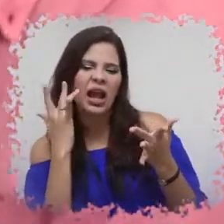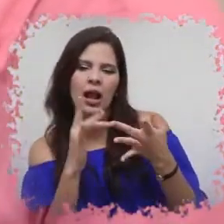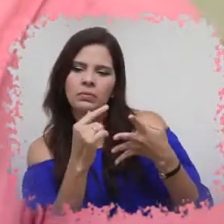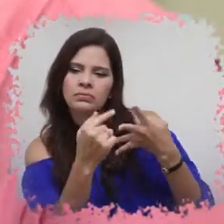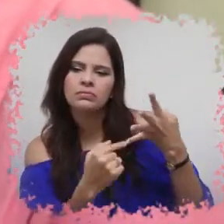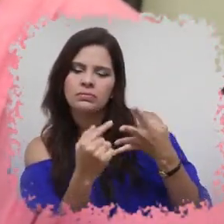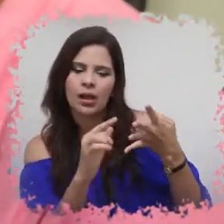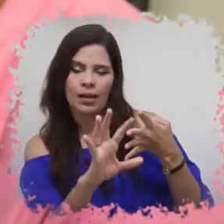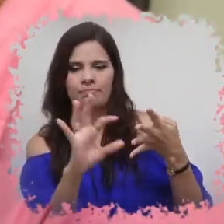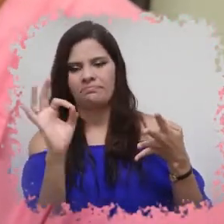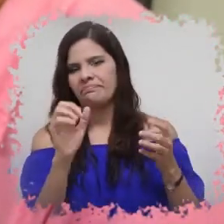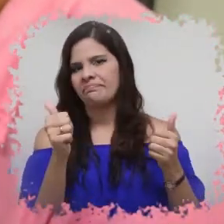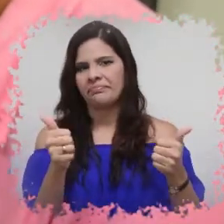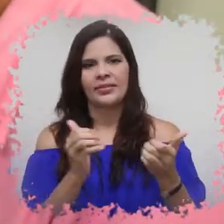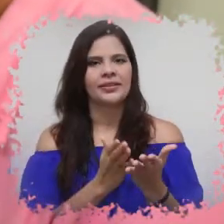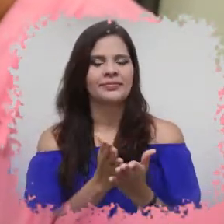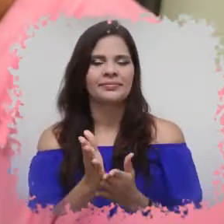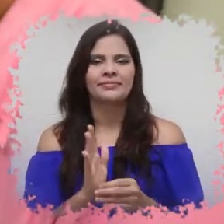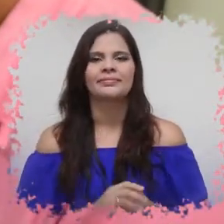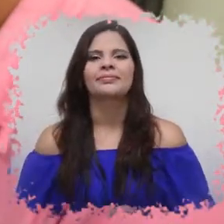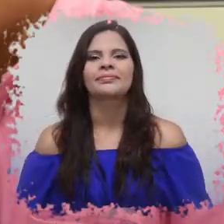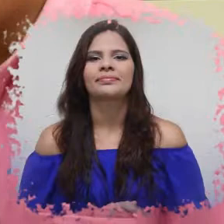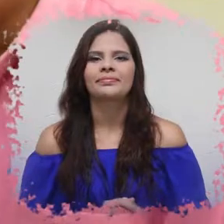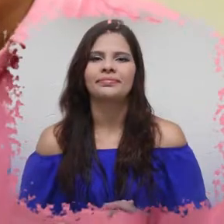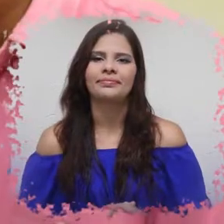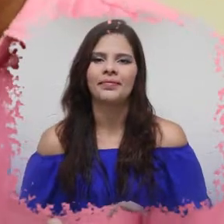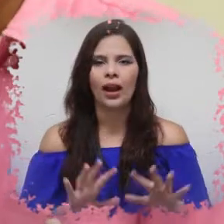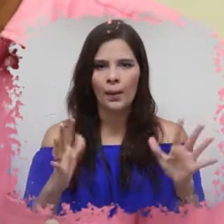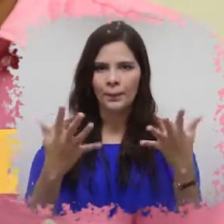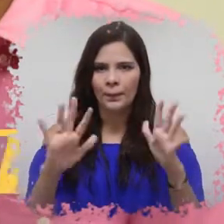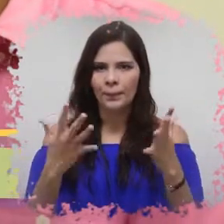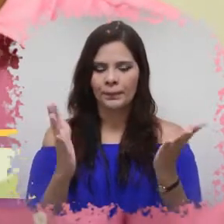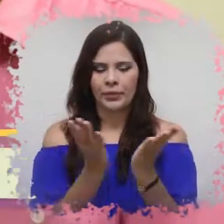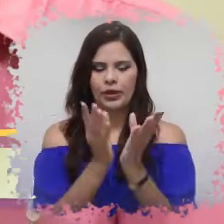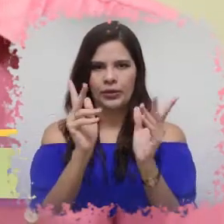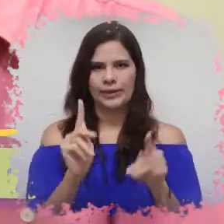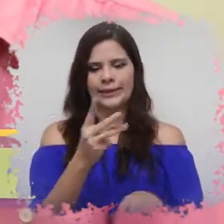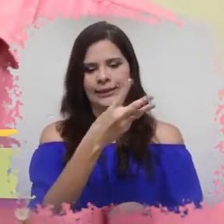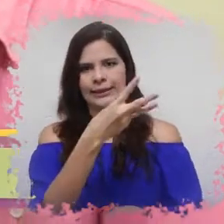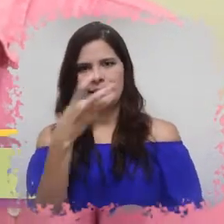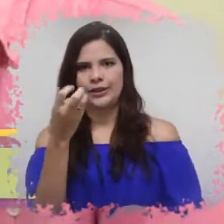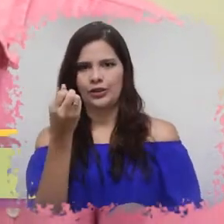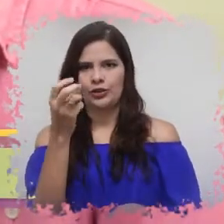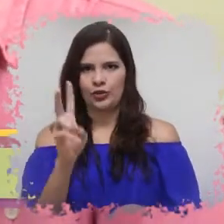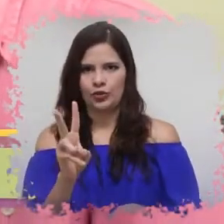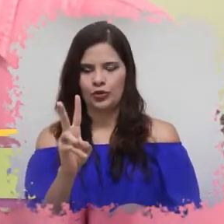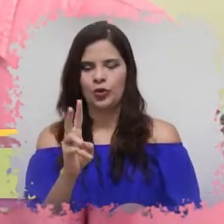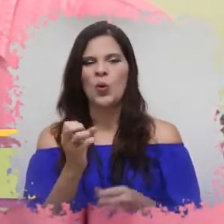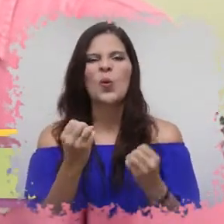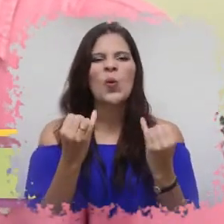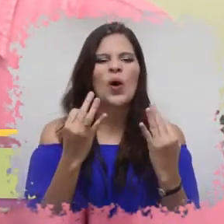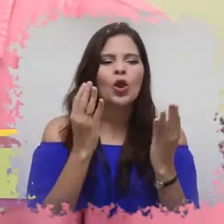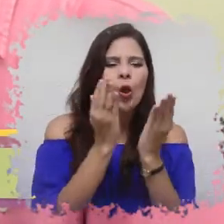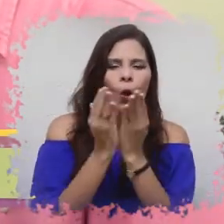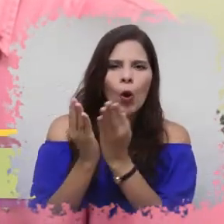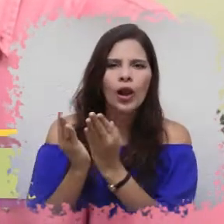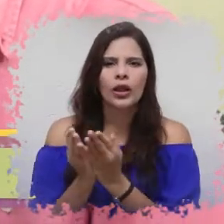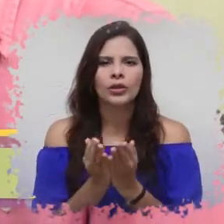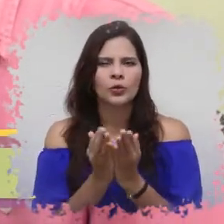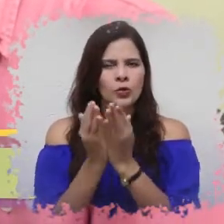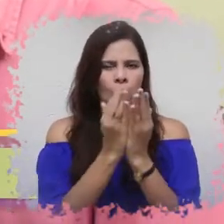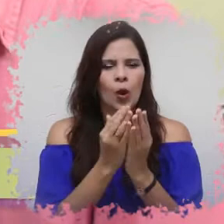quienes definirán en qué carreras serán admitidos. Tenemos estipulado unos 302 estudiantes, ya que